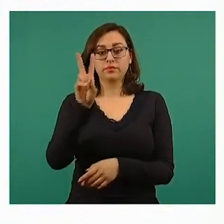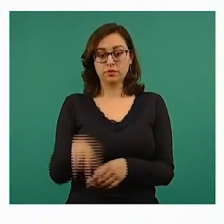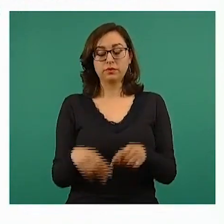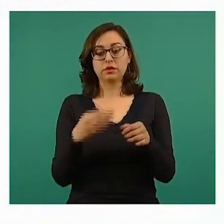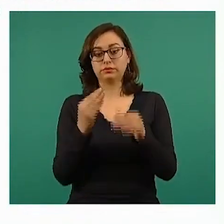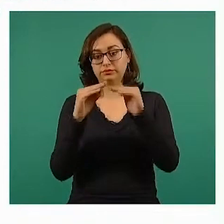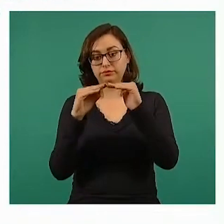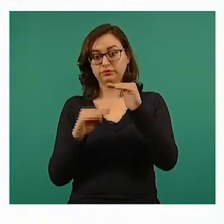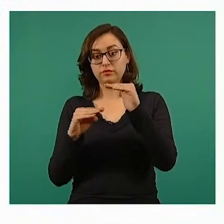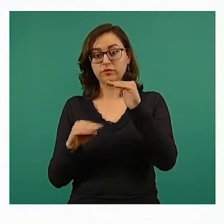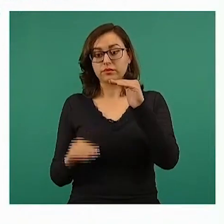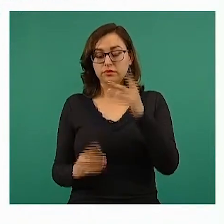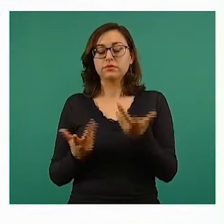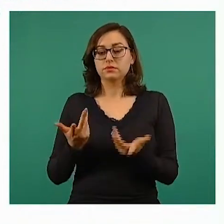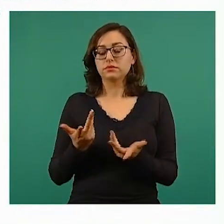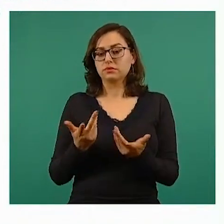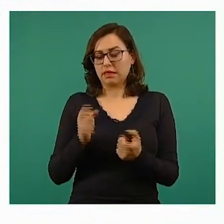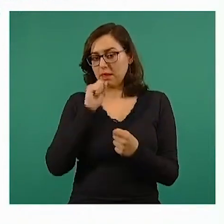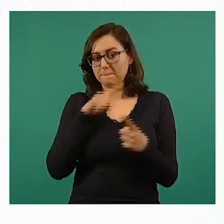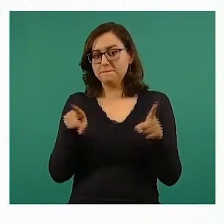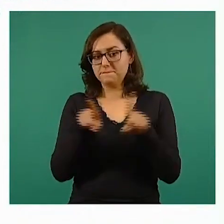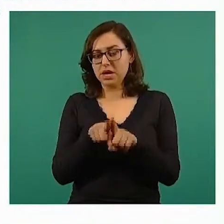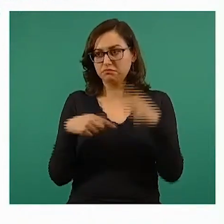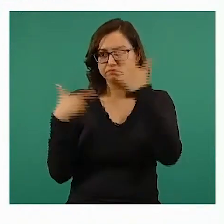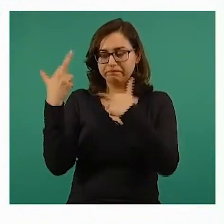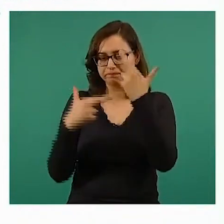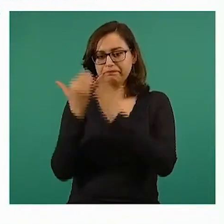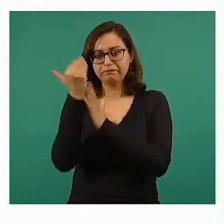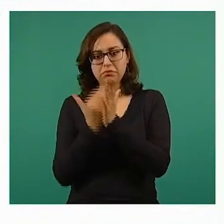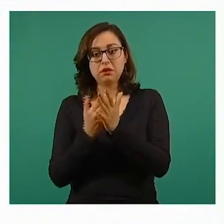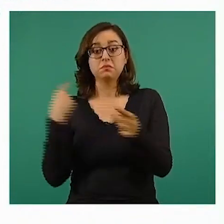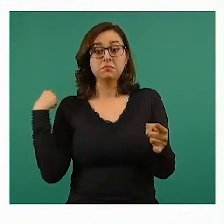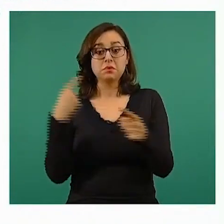descenso en cuanto a las valoraciones, y bueno, pues hasta el momento hemos entregado